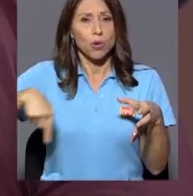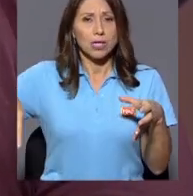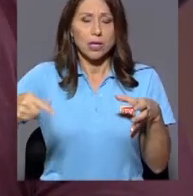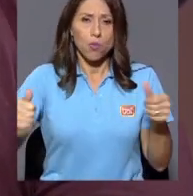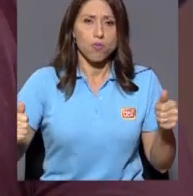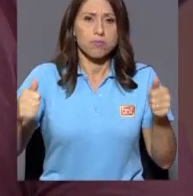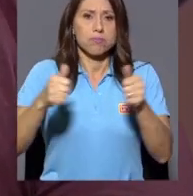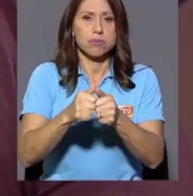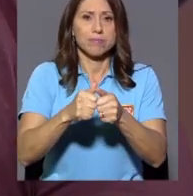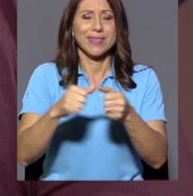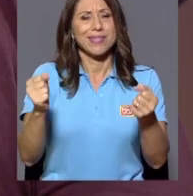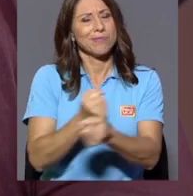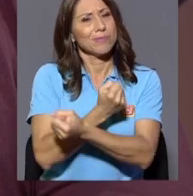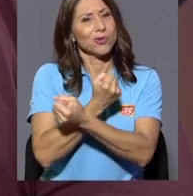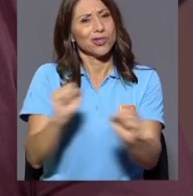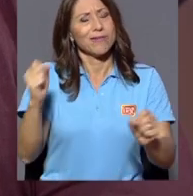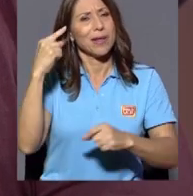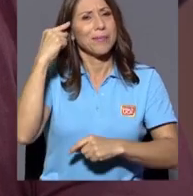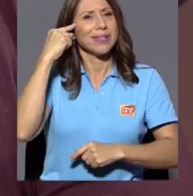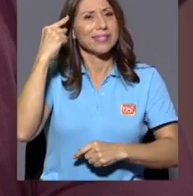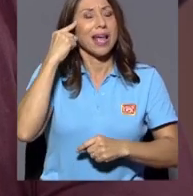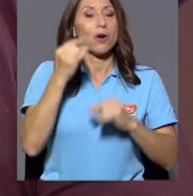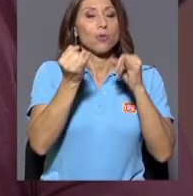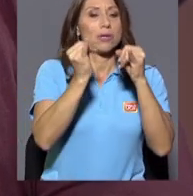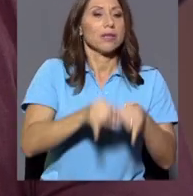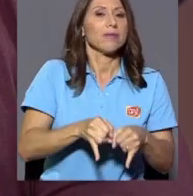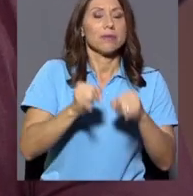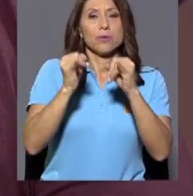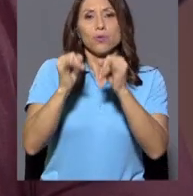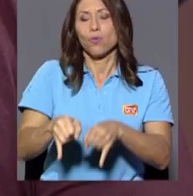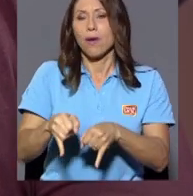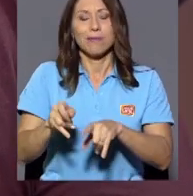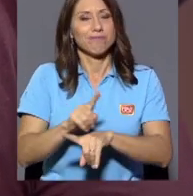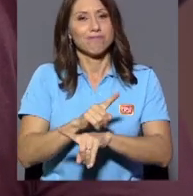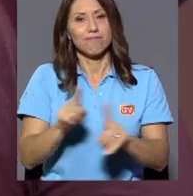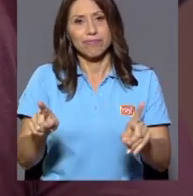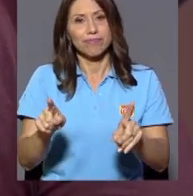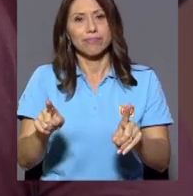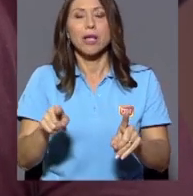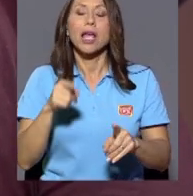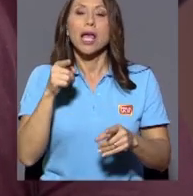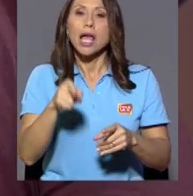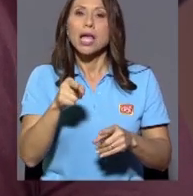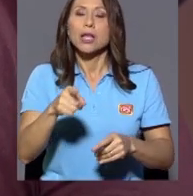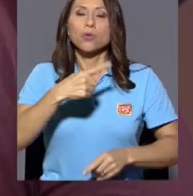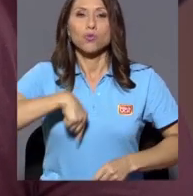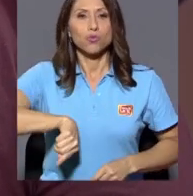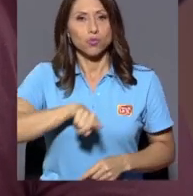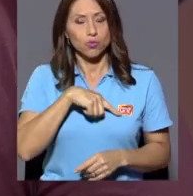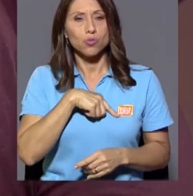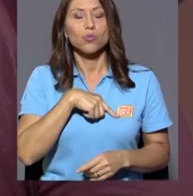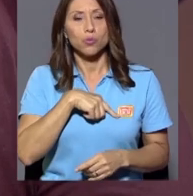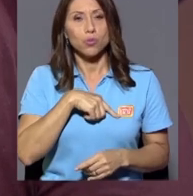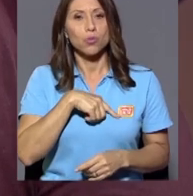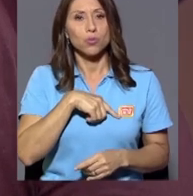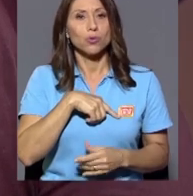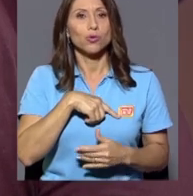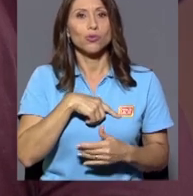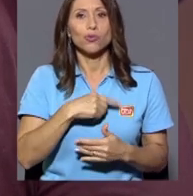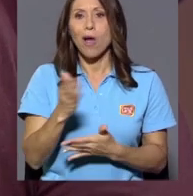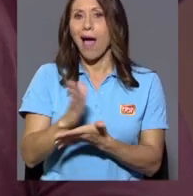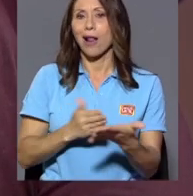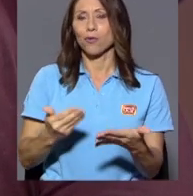desde ya es imposible pensarlo desde algunas personas en ese marco nosotros